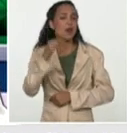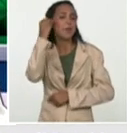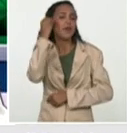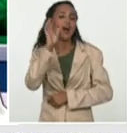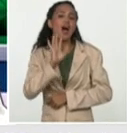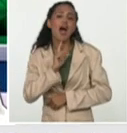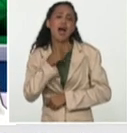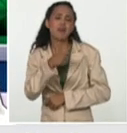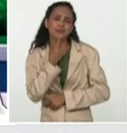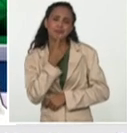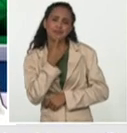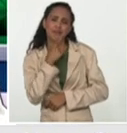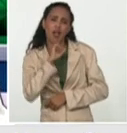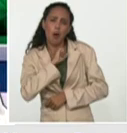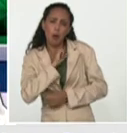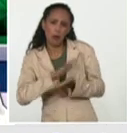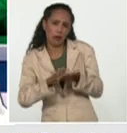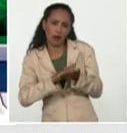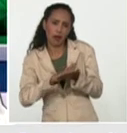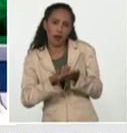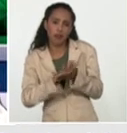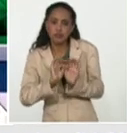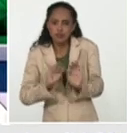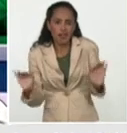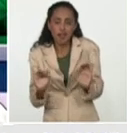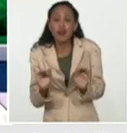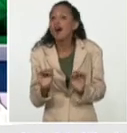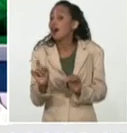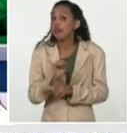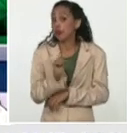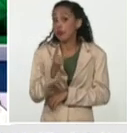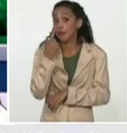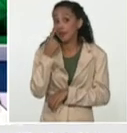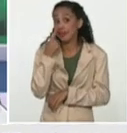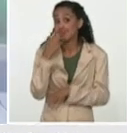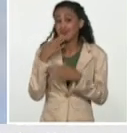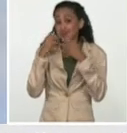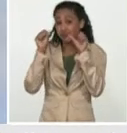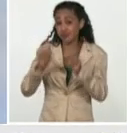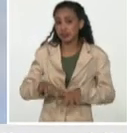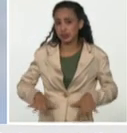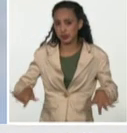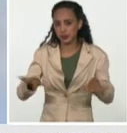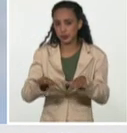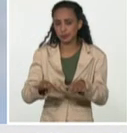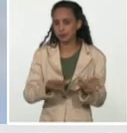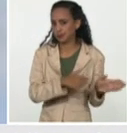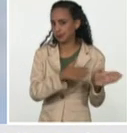se está produciendo. De esta forma, Cuba amanece con